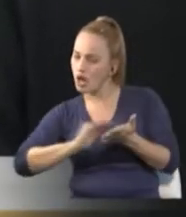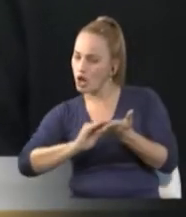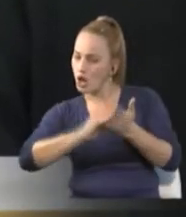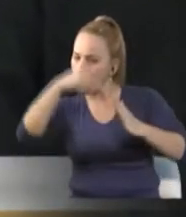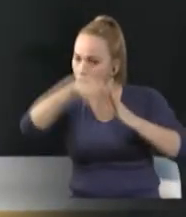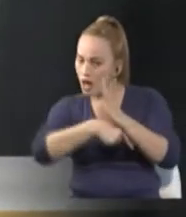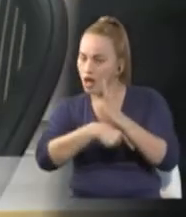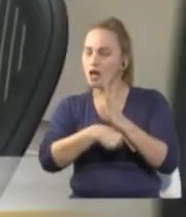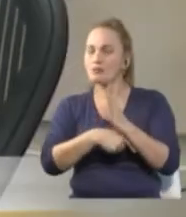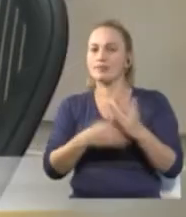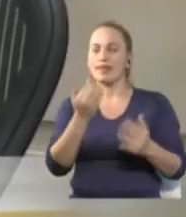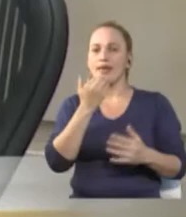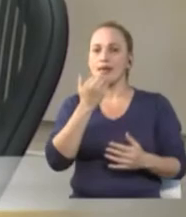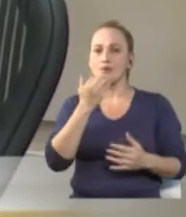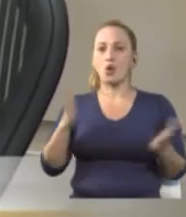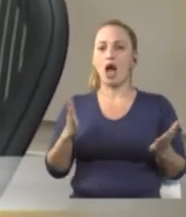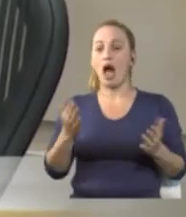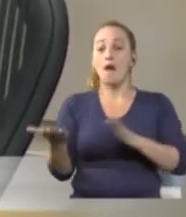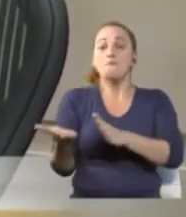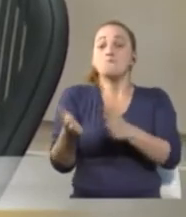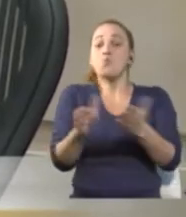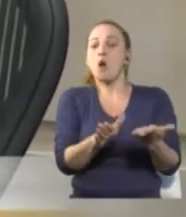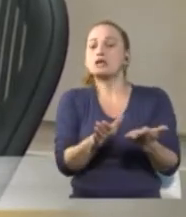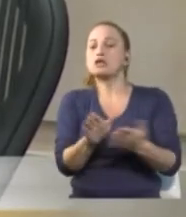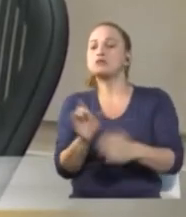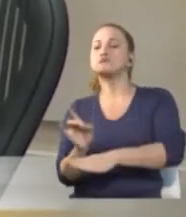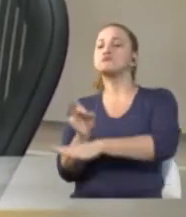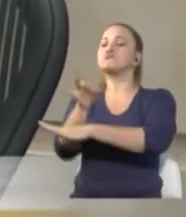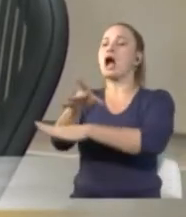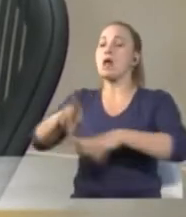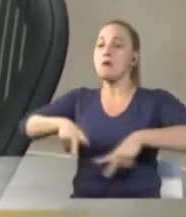puede ser que aquí se privilegie la muerte por encima de la vida.